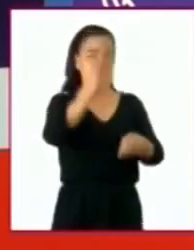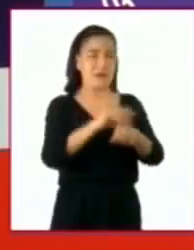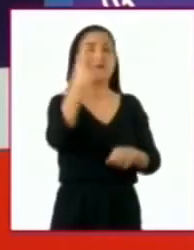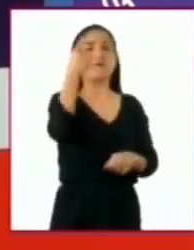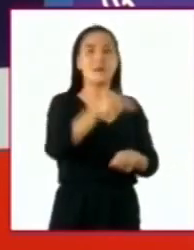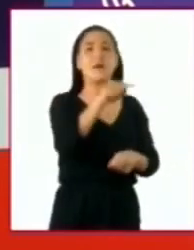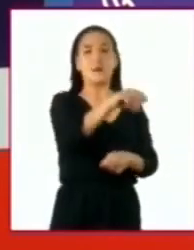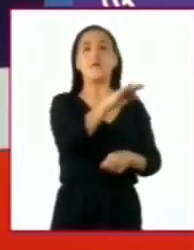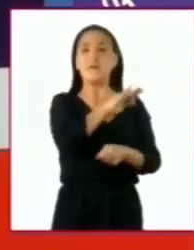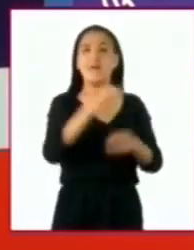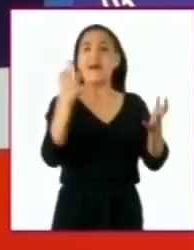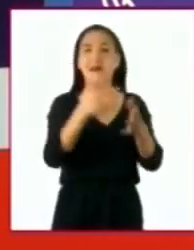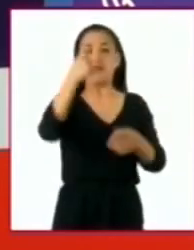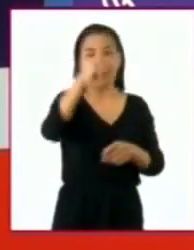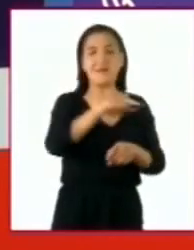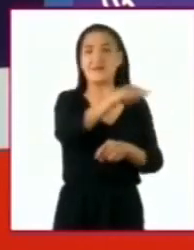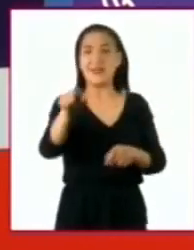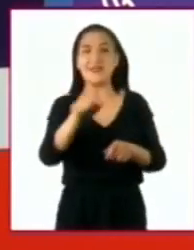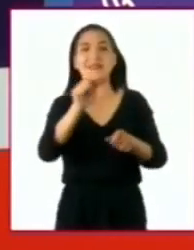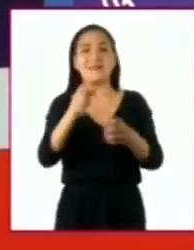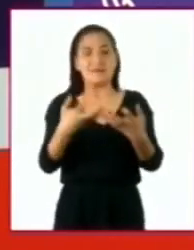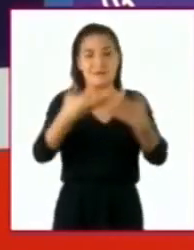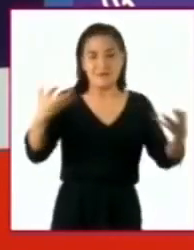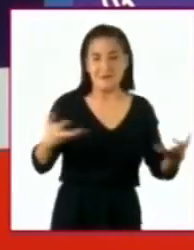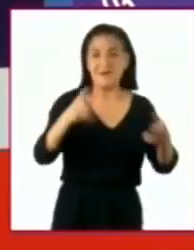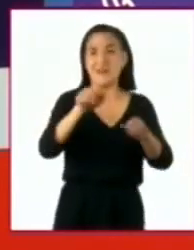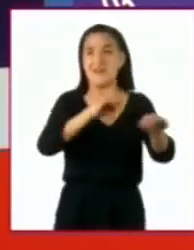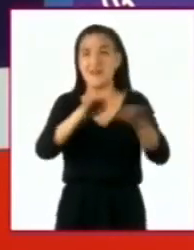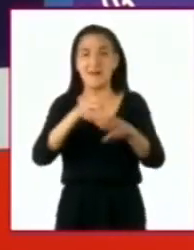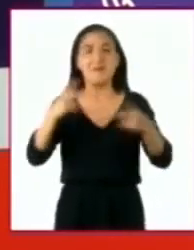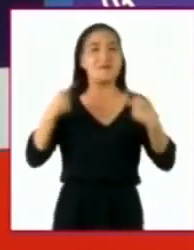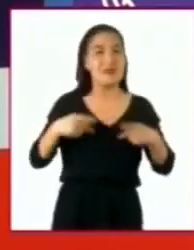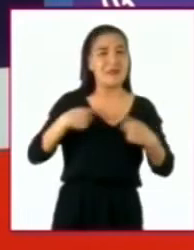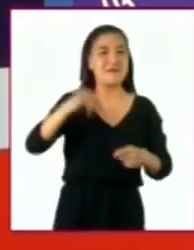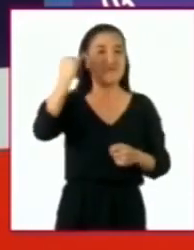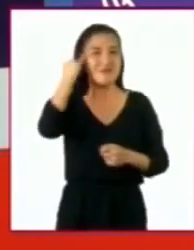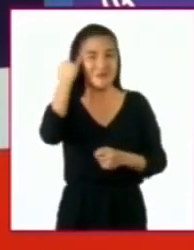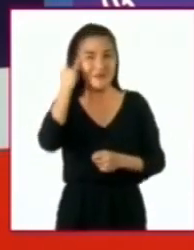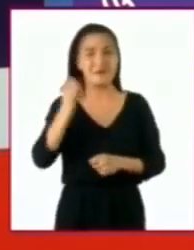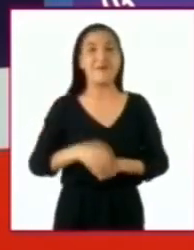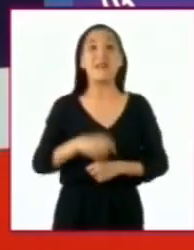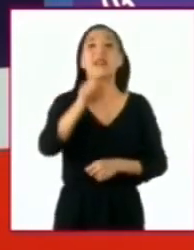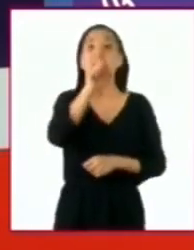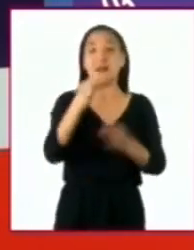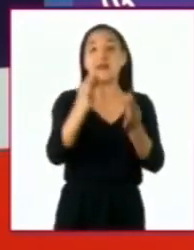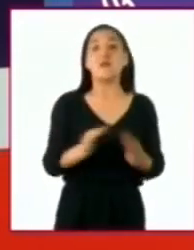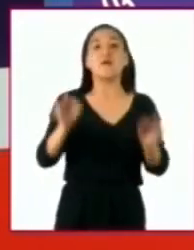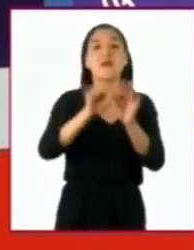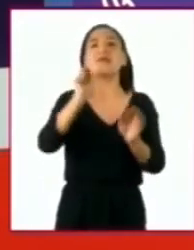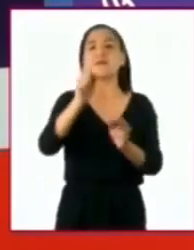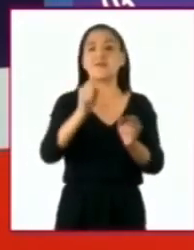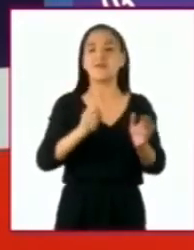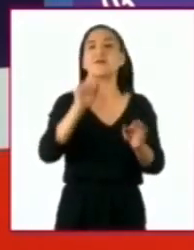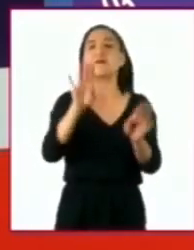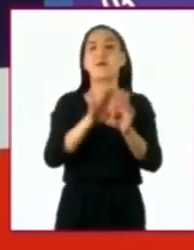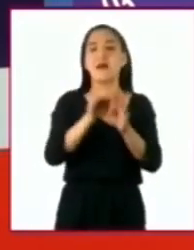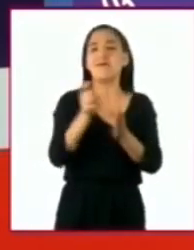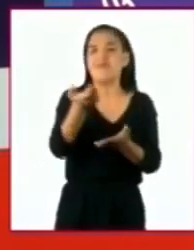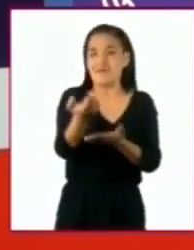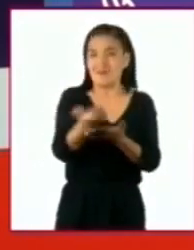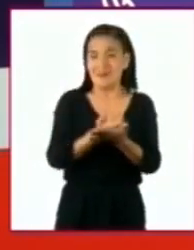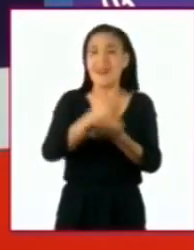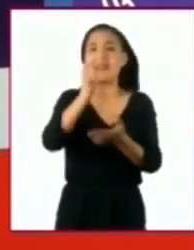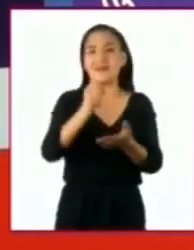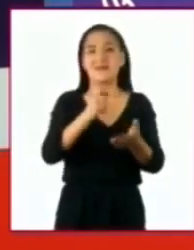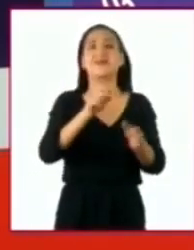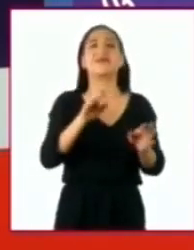el derecho sobre el trabajo de los indígenas y, lo más importante, el cobro del tributo, que ya dijimos que podía